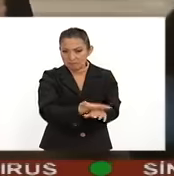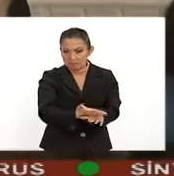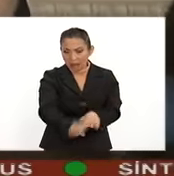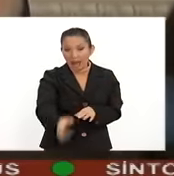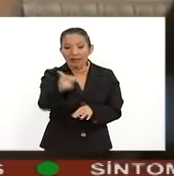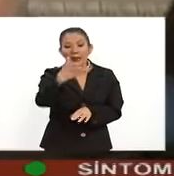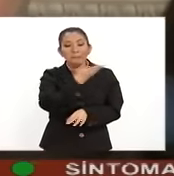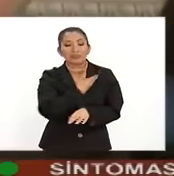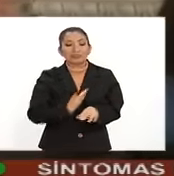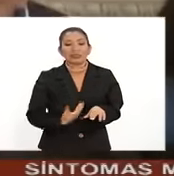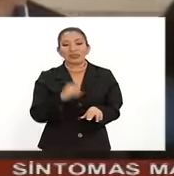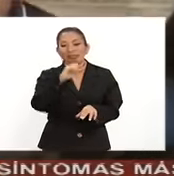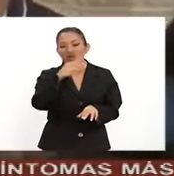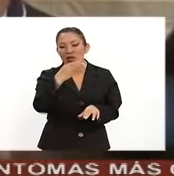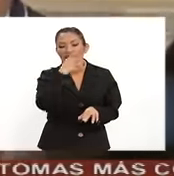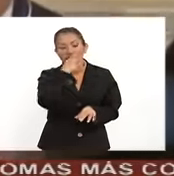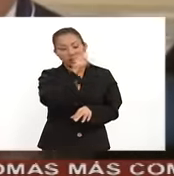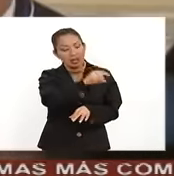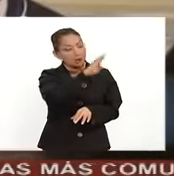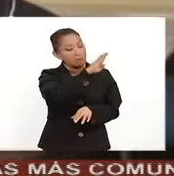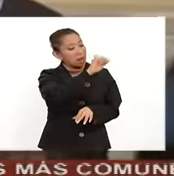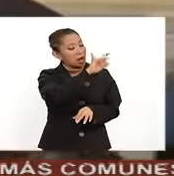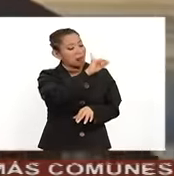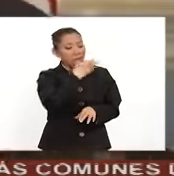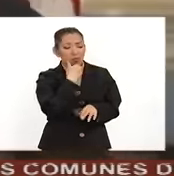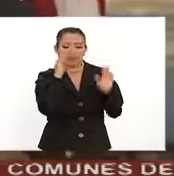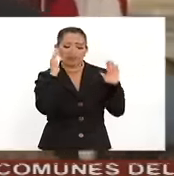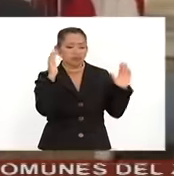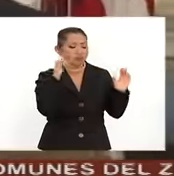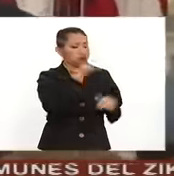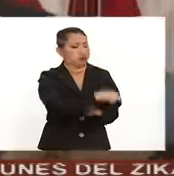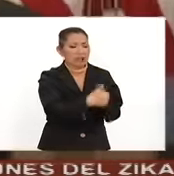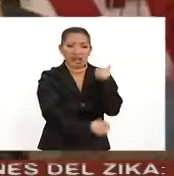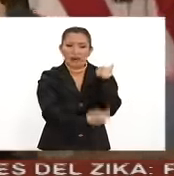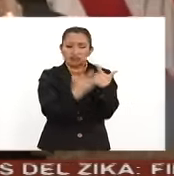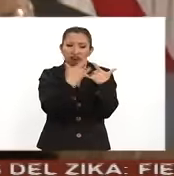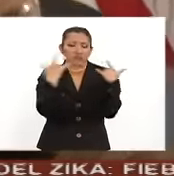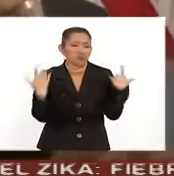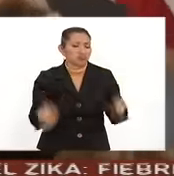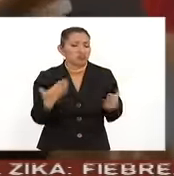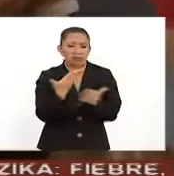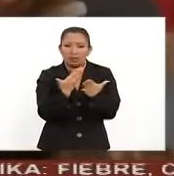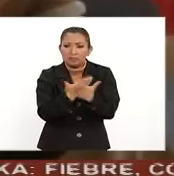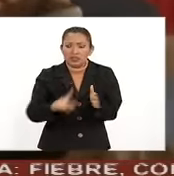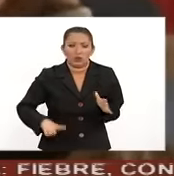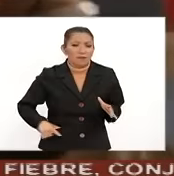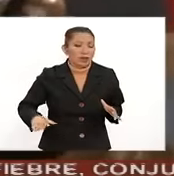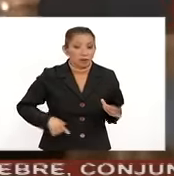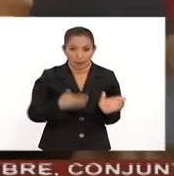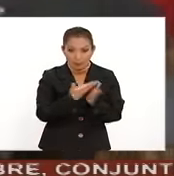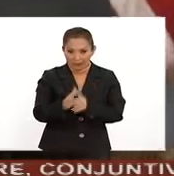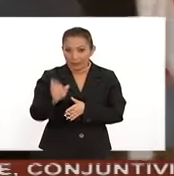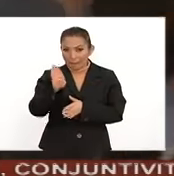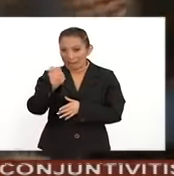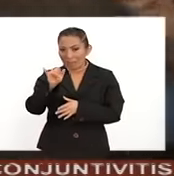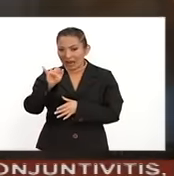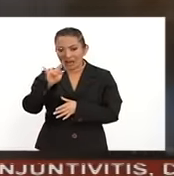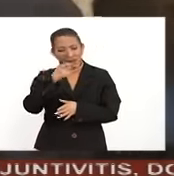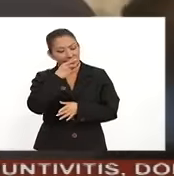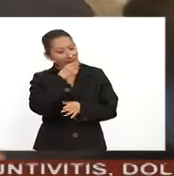el presidente Barack Obama aseguró que Biden es un hombre extraordinario con una carrera impresionante en el servicio público. Por su parte, Biden